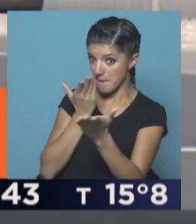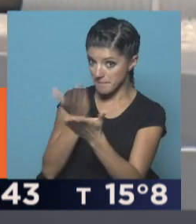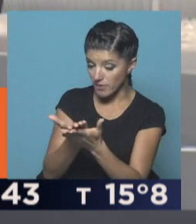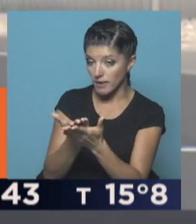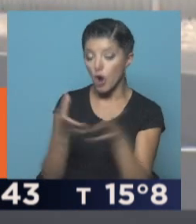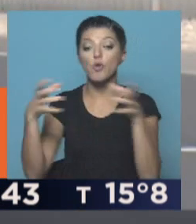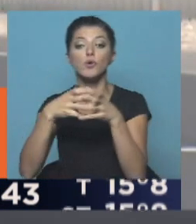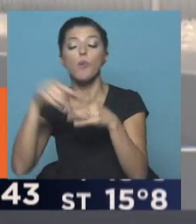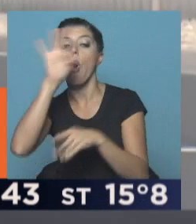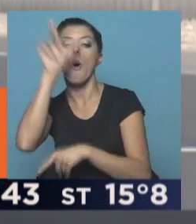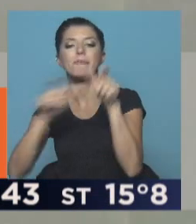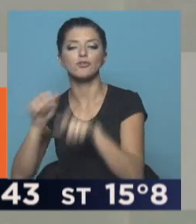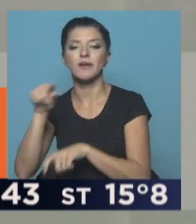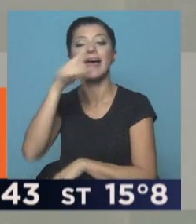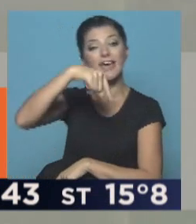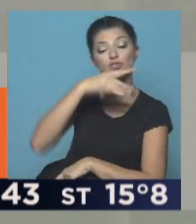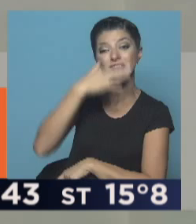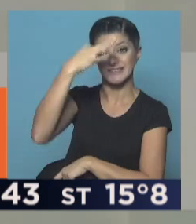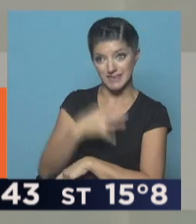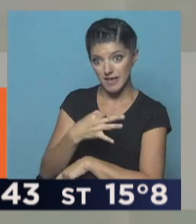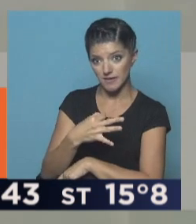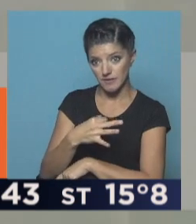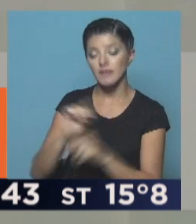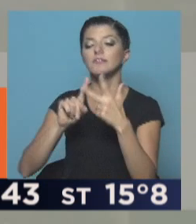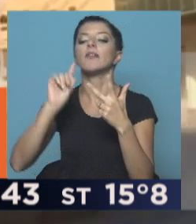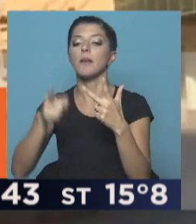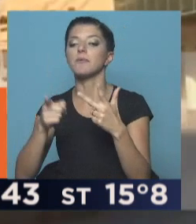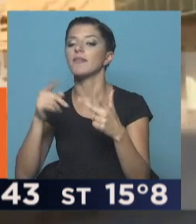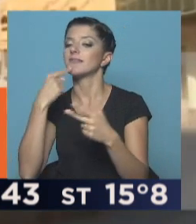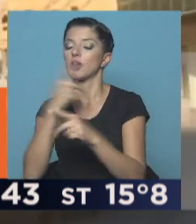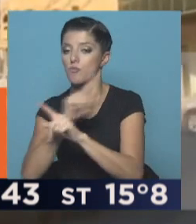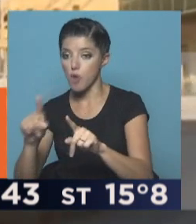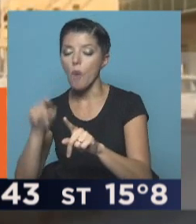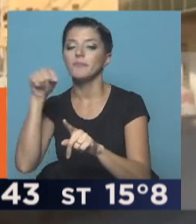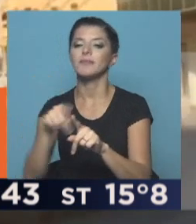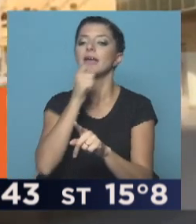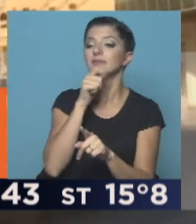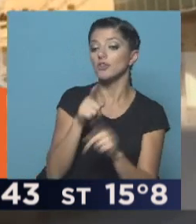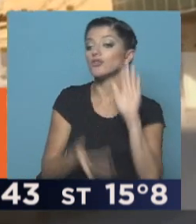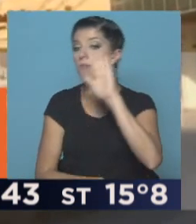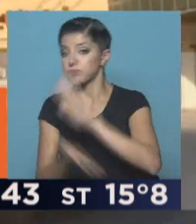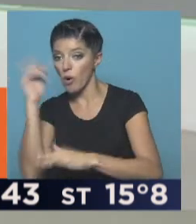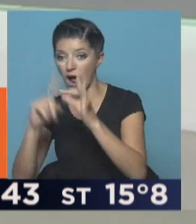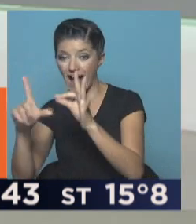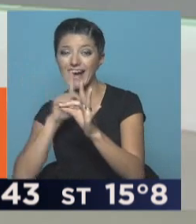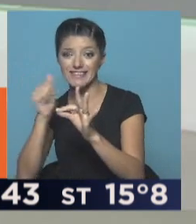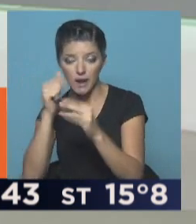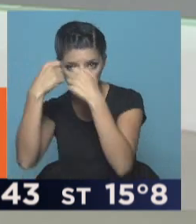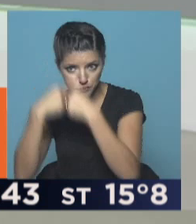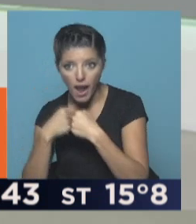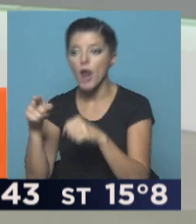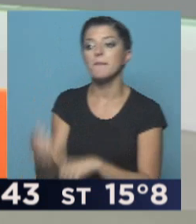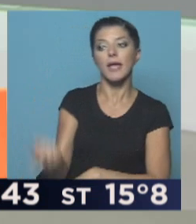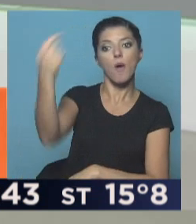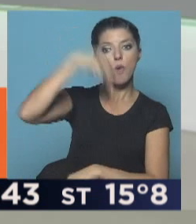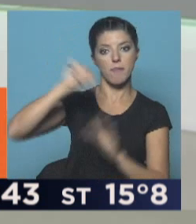personas que ellos determinen, repatriar a sus opositores políticos que hayan encontrado refugio en suelo qatarí y reclaman el